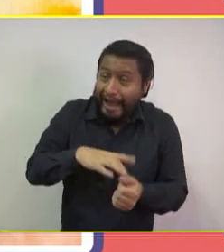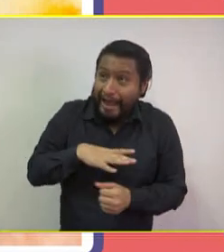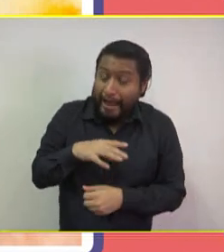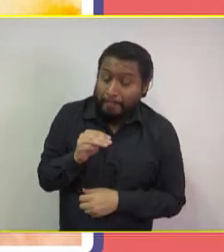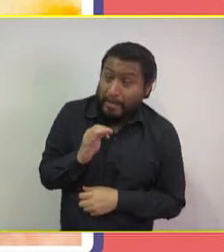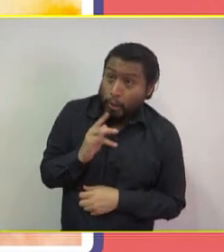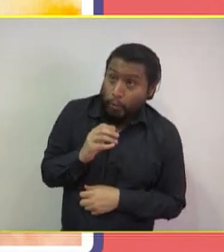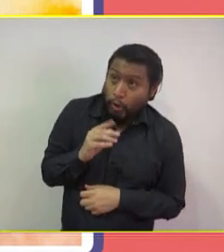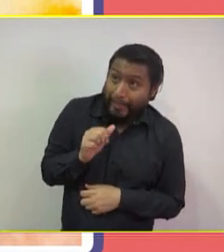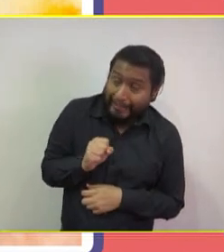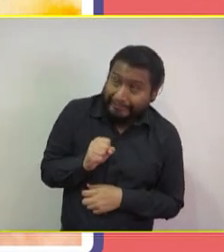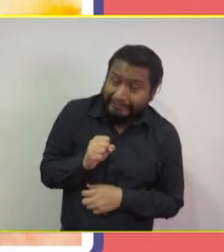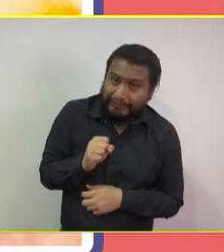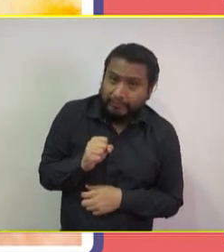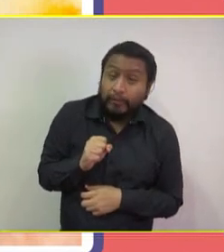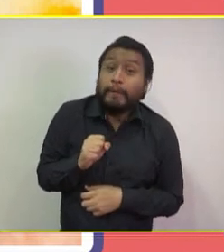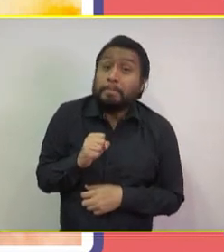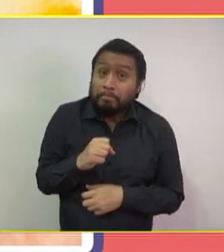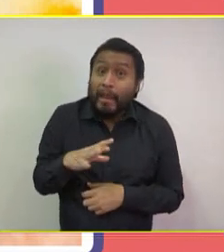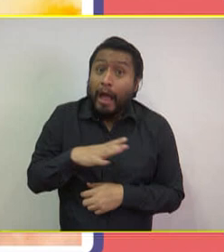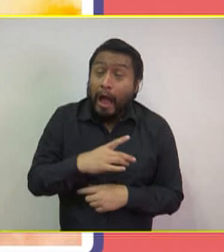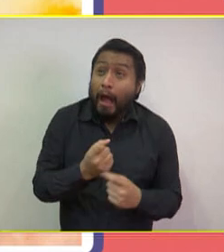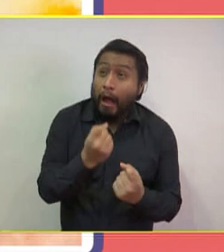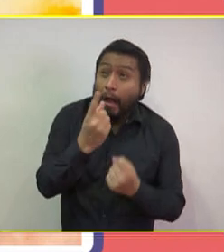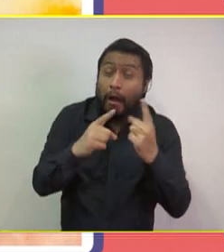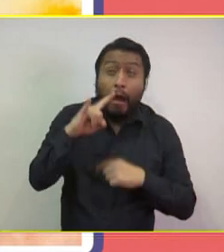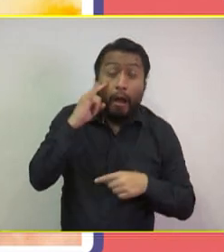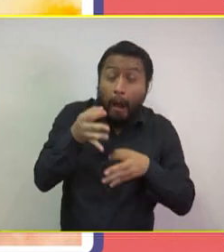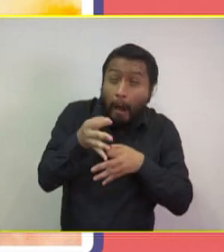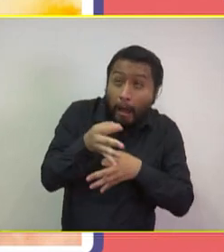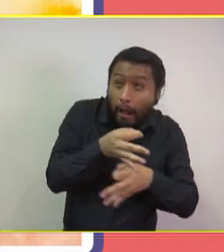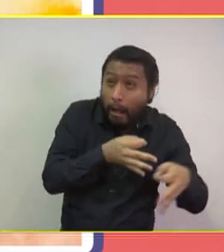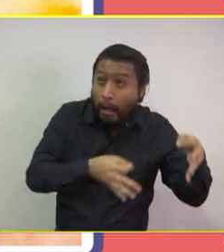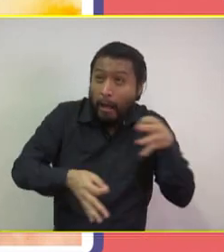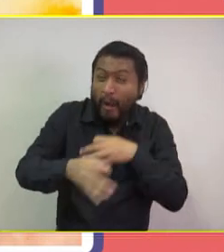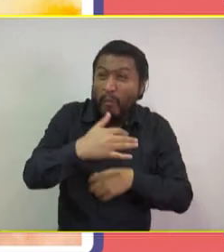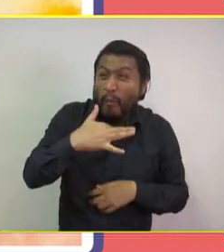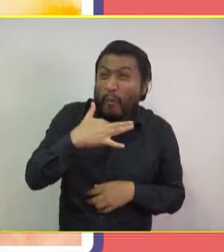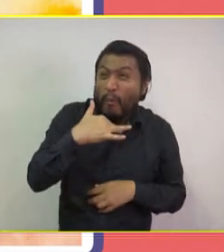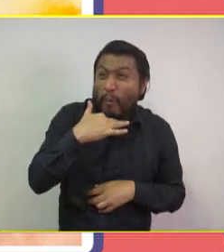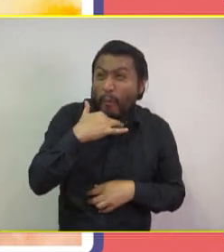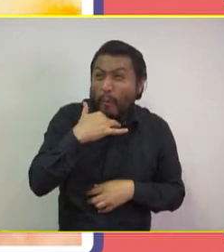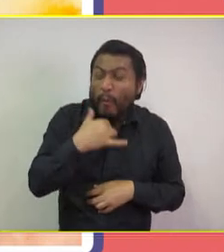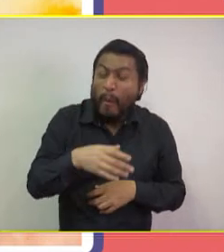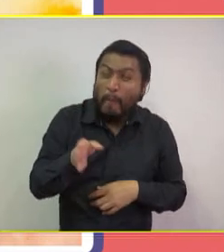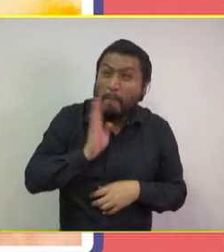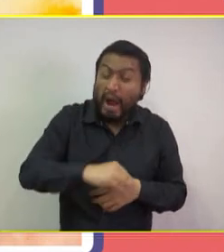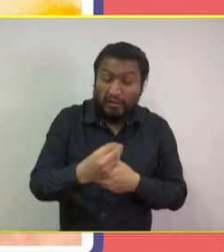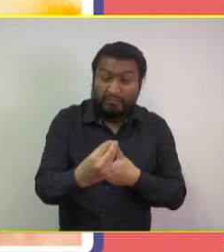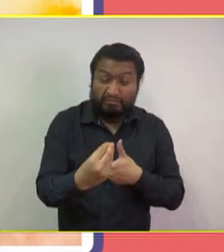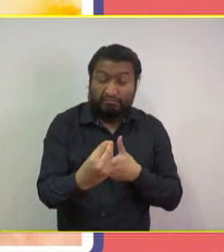puedan derrotar a microorganismos que están invadiendo la microbiota del niño.